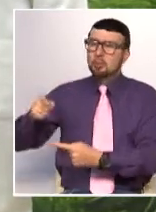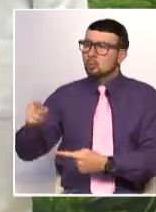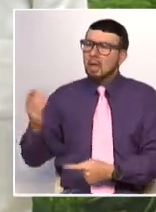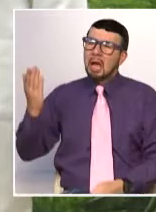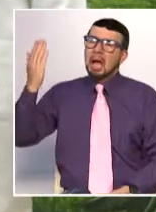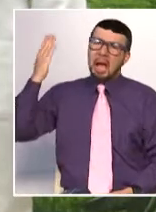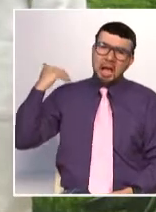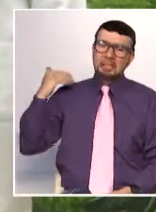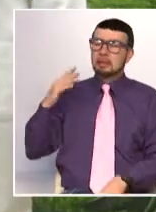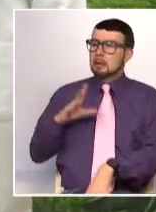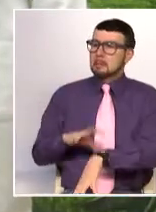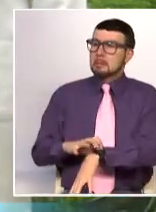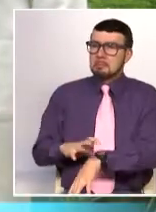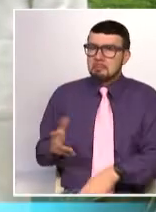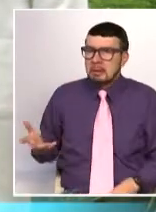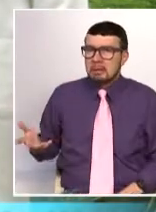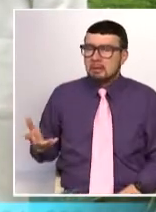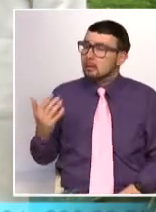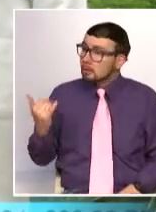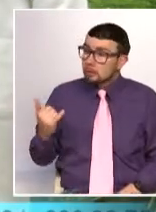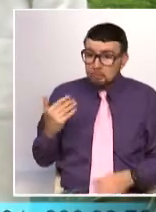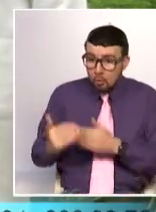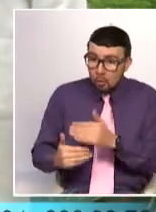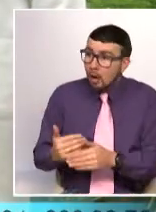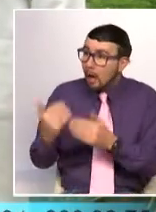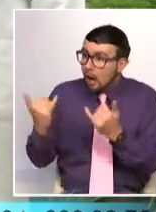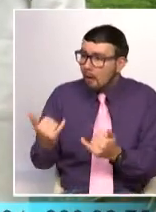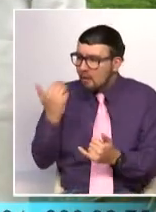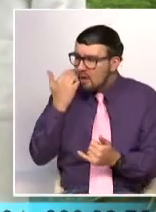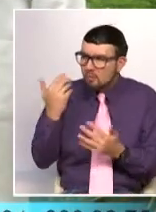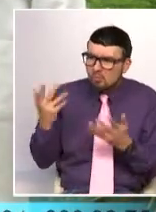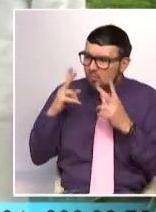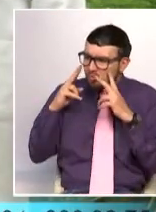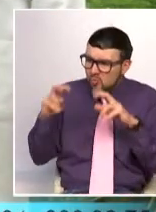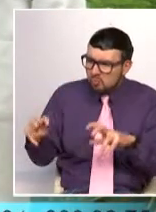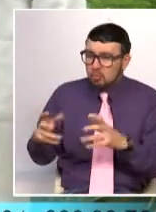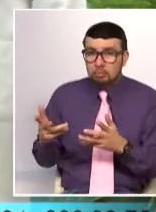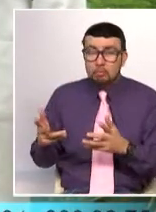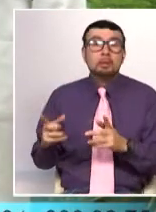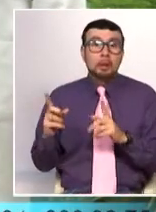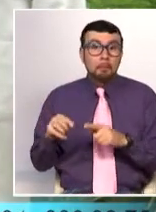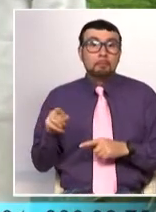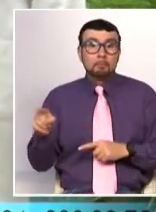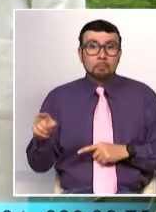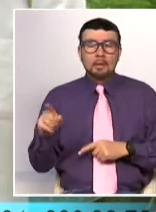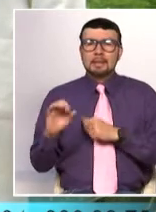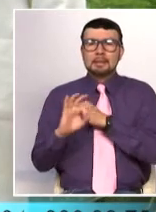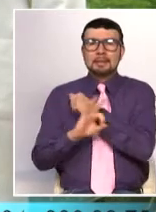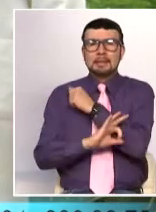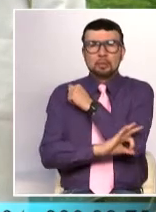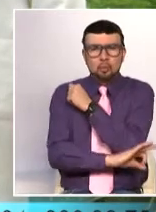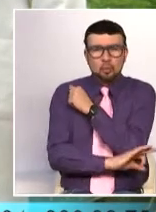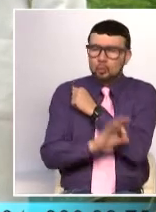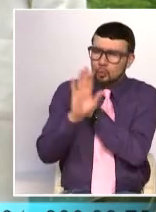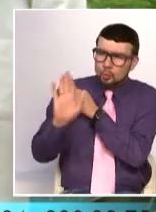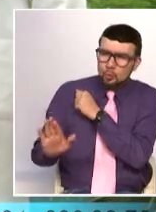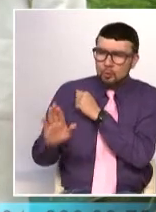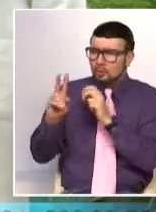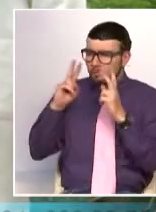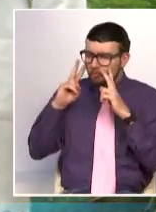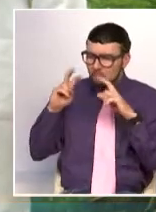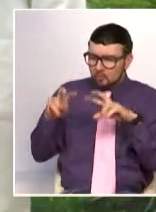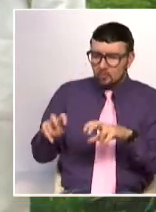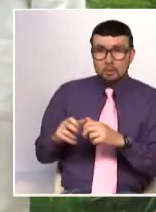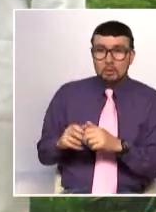procesos que tengan el momento pero también está el factor psicológico que es la lo que el paciente